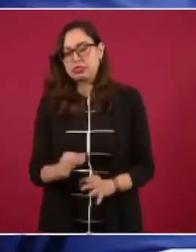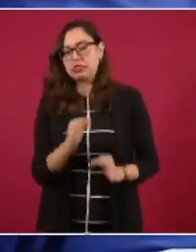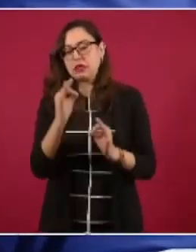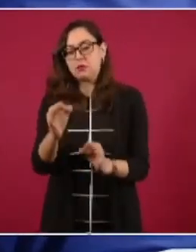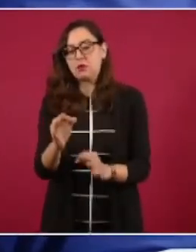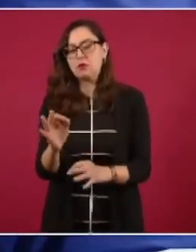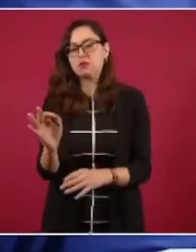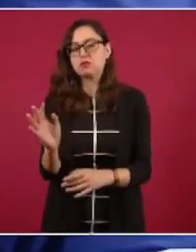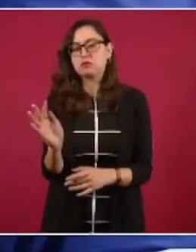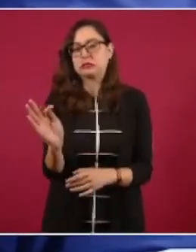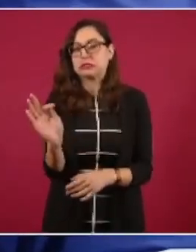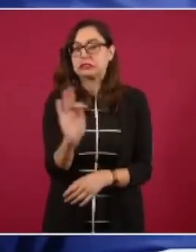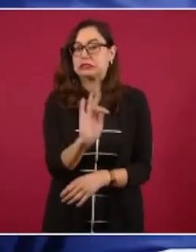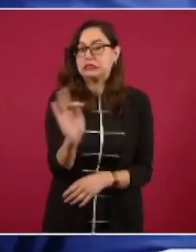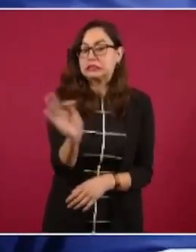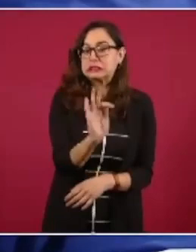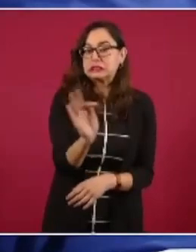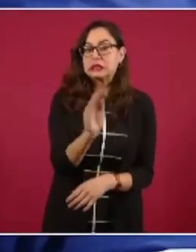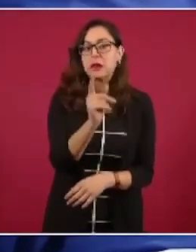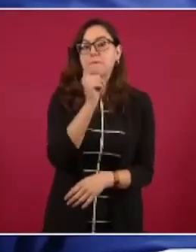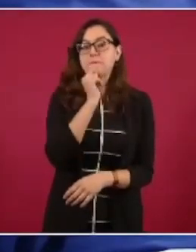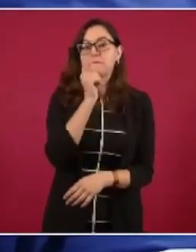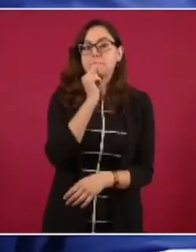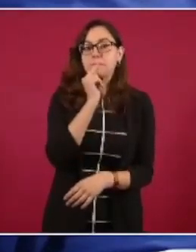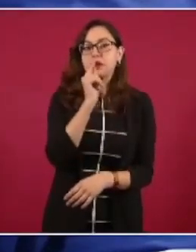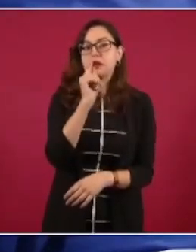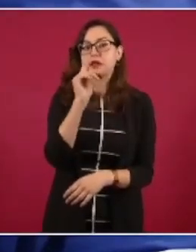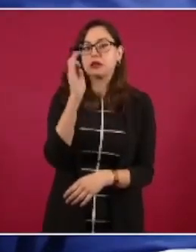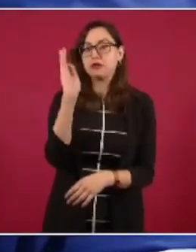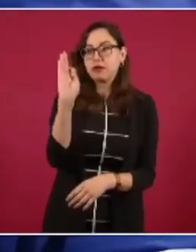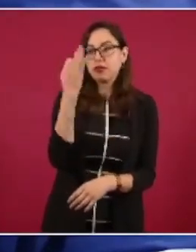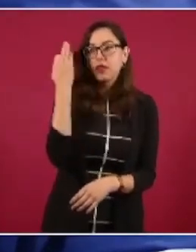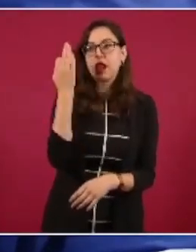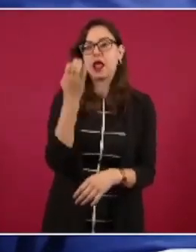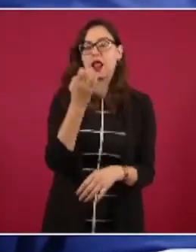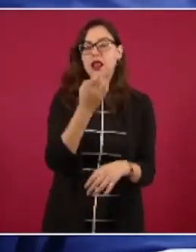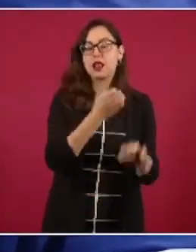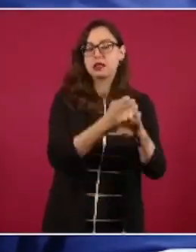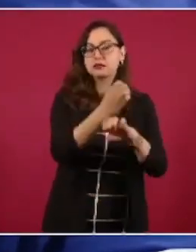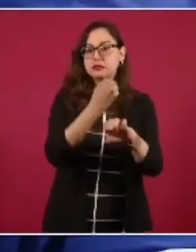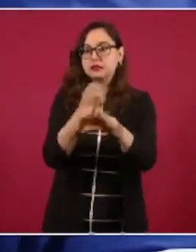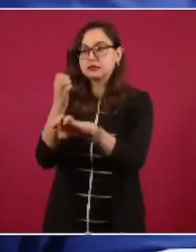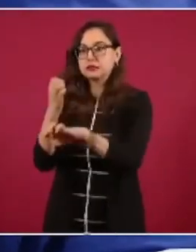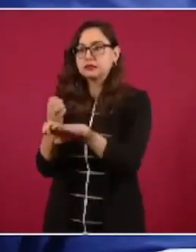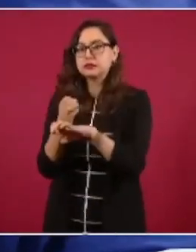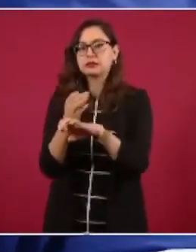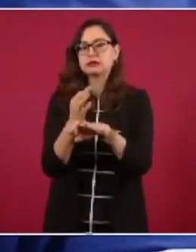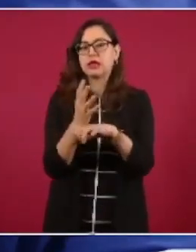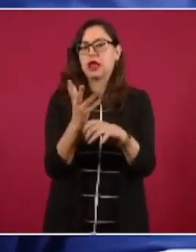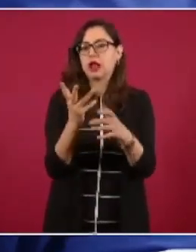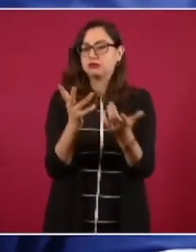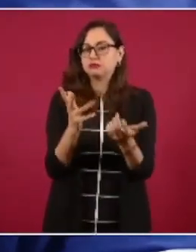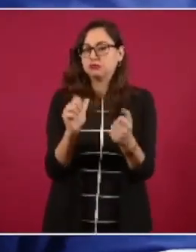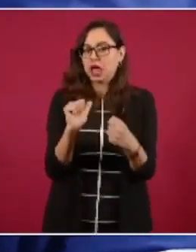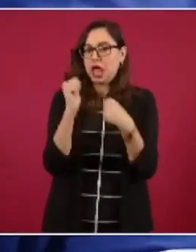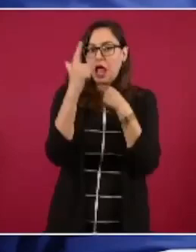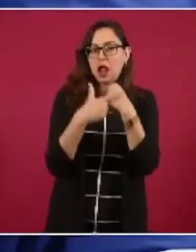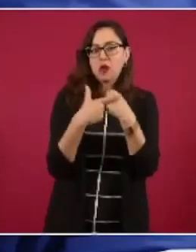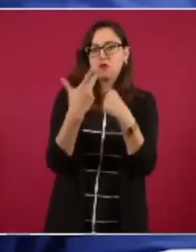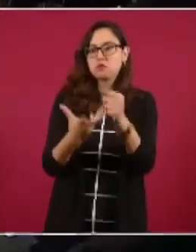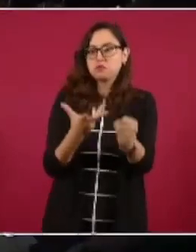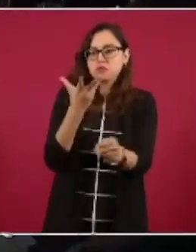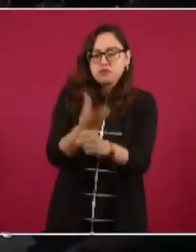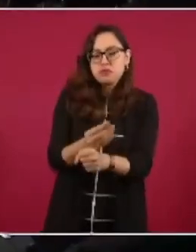de las policías federales o locales con, pues no sé, una nueva corporación, un cuerpo